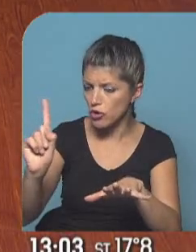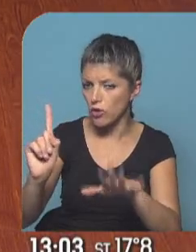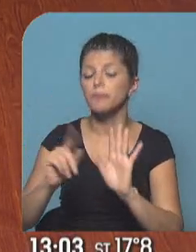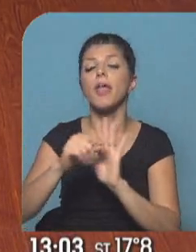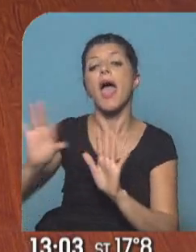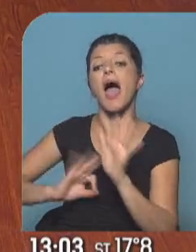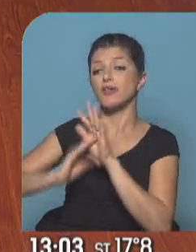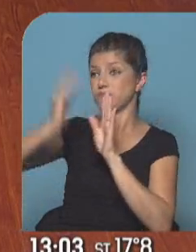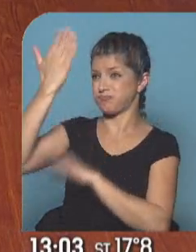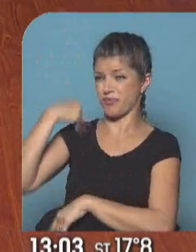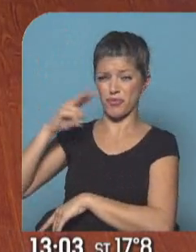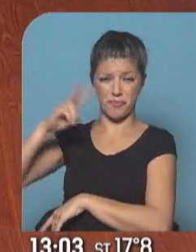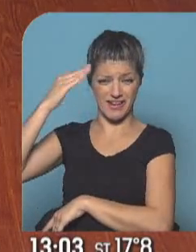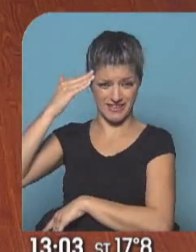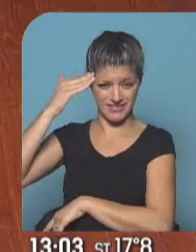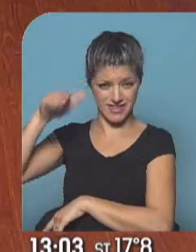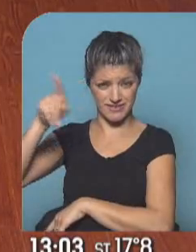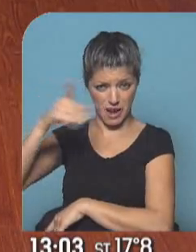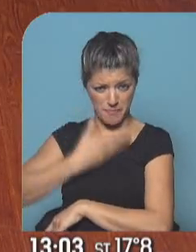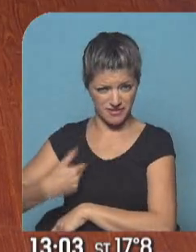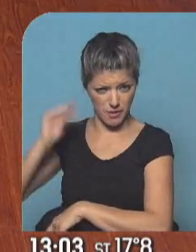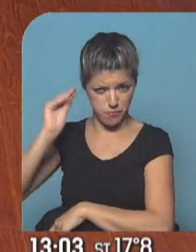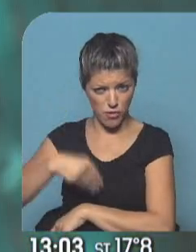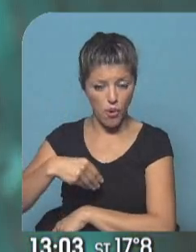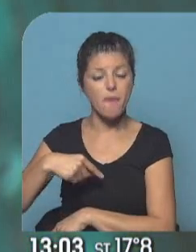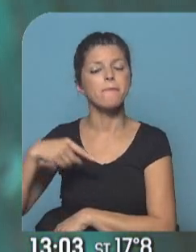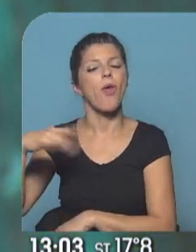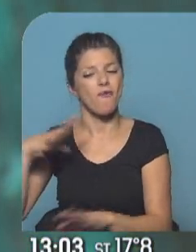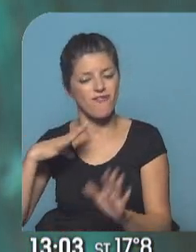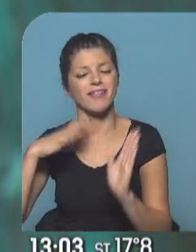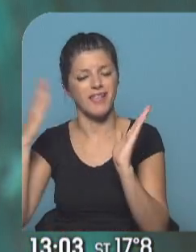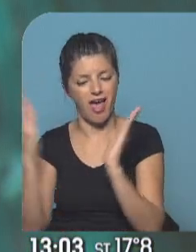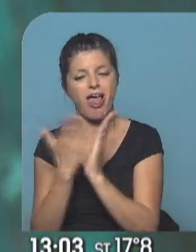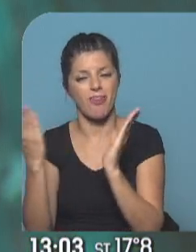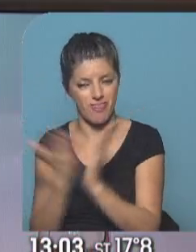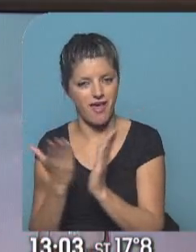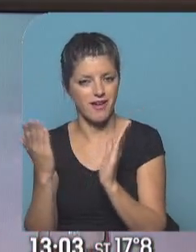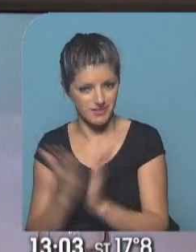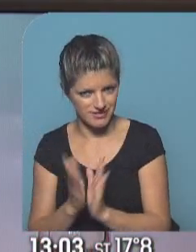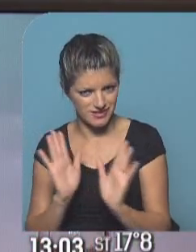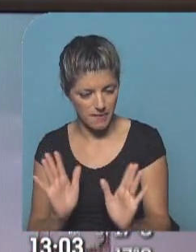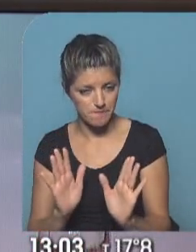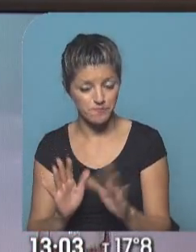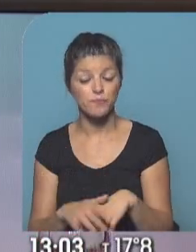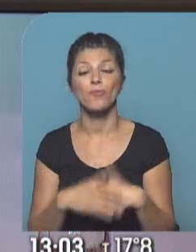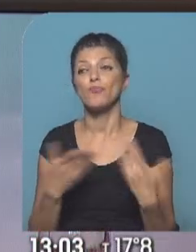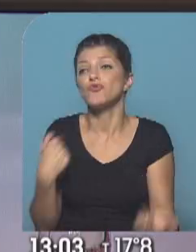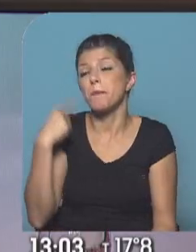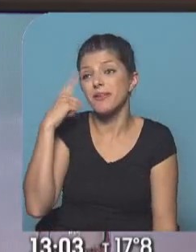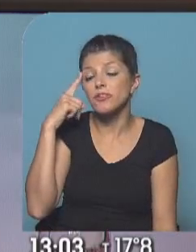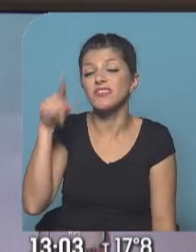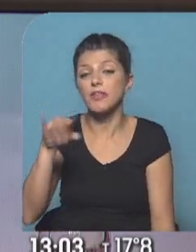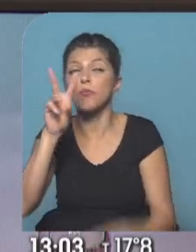populares perdió Maduro, pero hay que analizar más, me parece. Entonces me parece que el gobierno logró, además, con esa especie de temeridad que